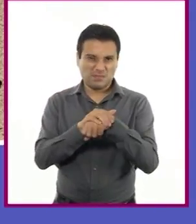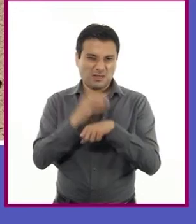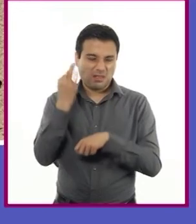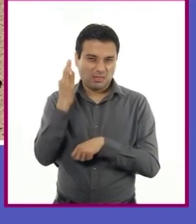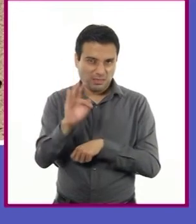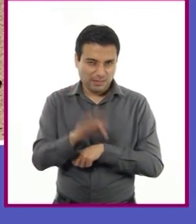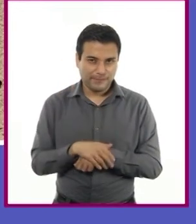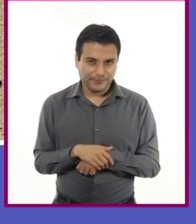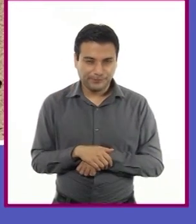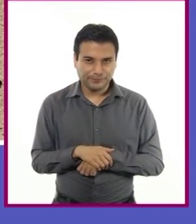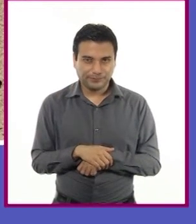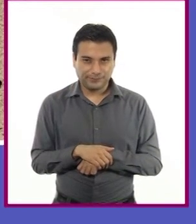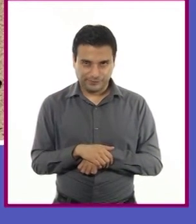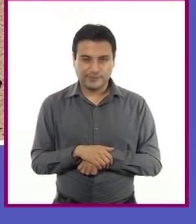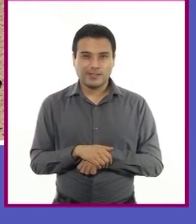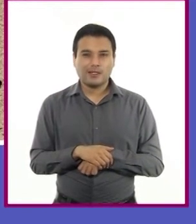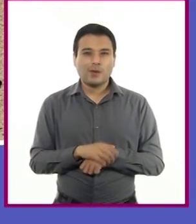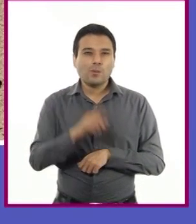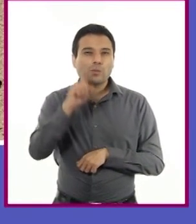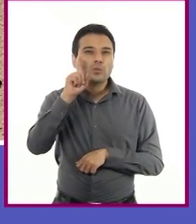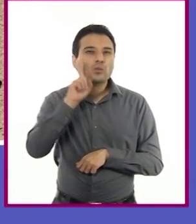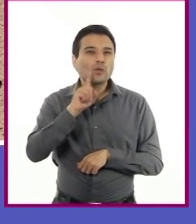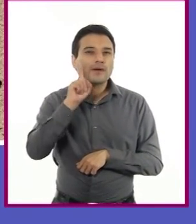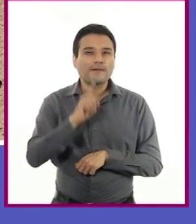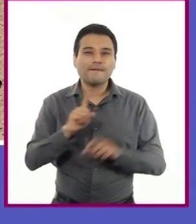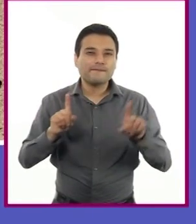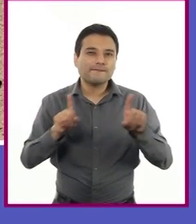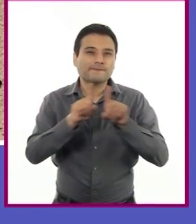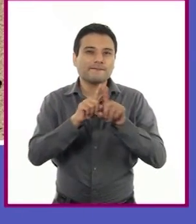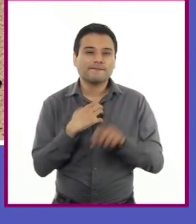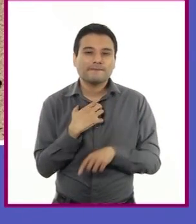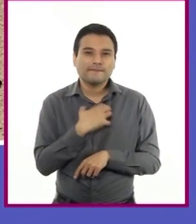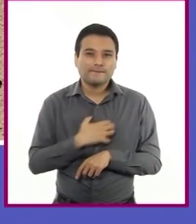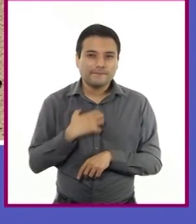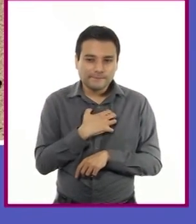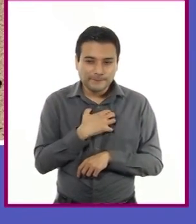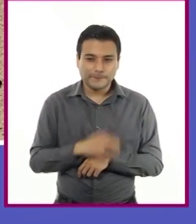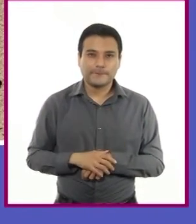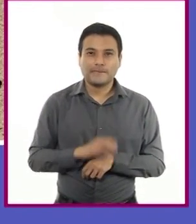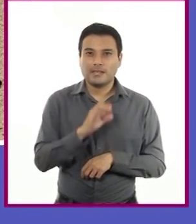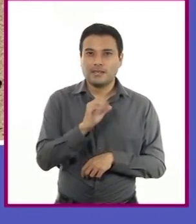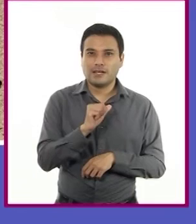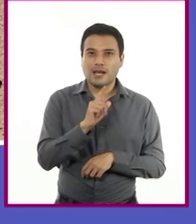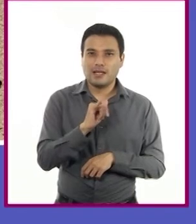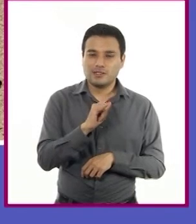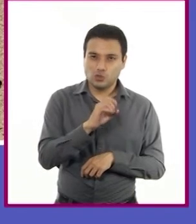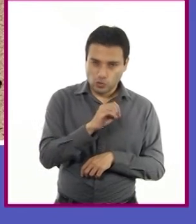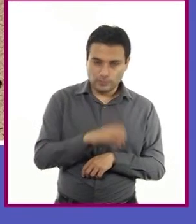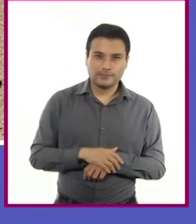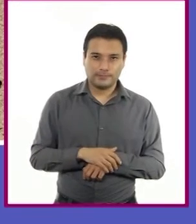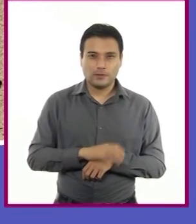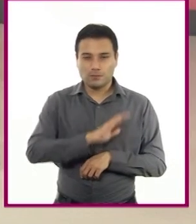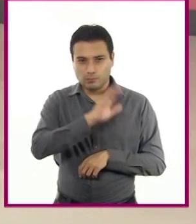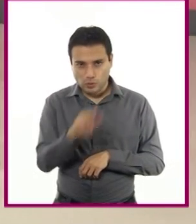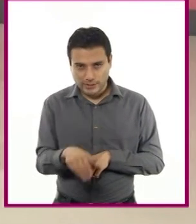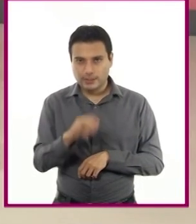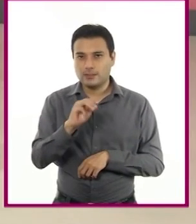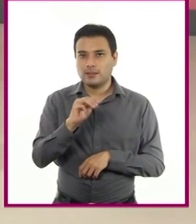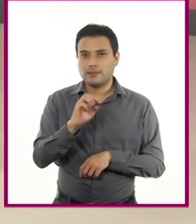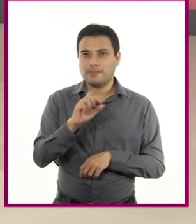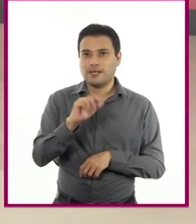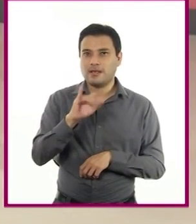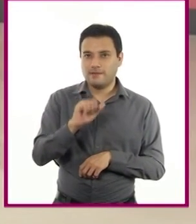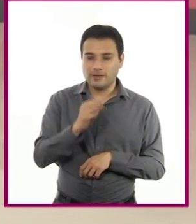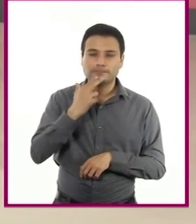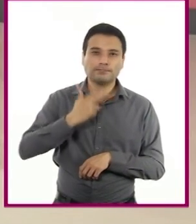El goce con Melibea y la muerte de Calisto. Y el suicidio de Melibea. Ideas